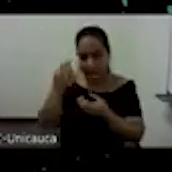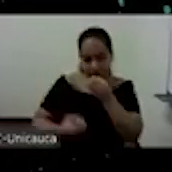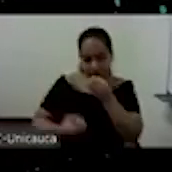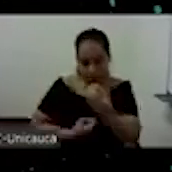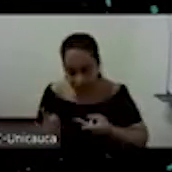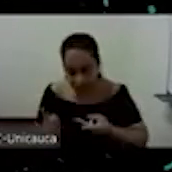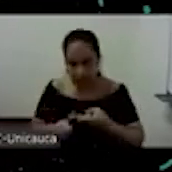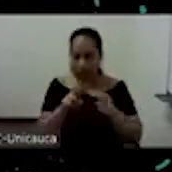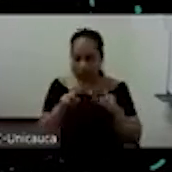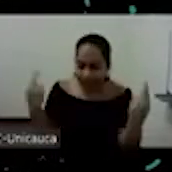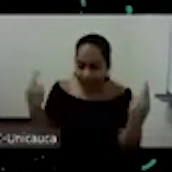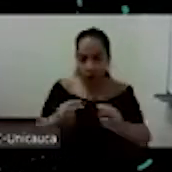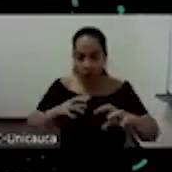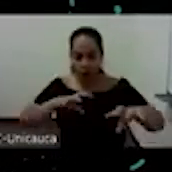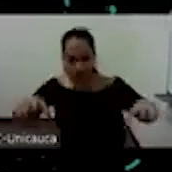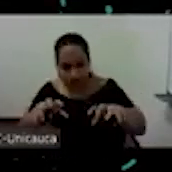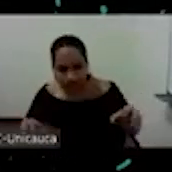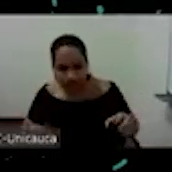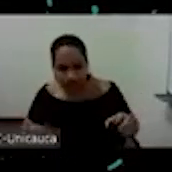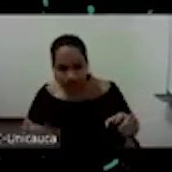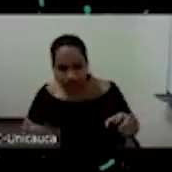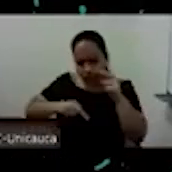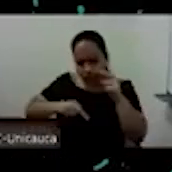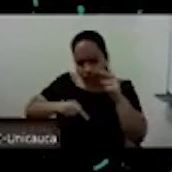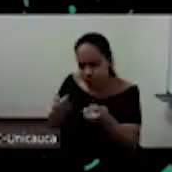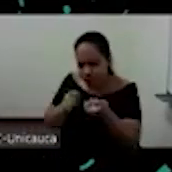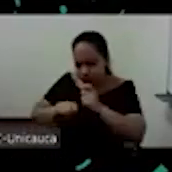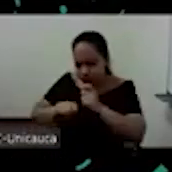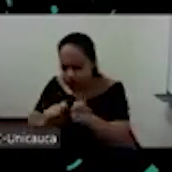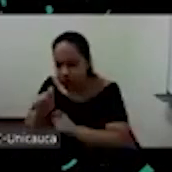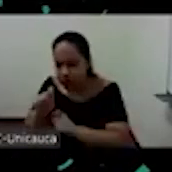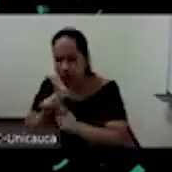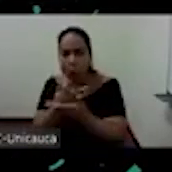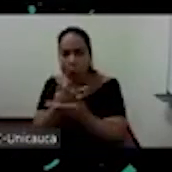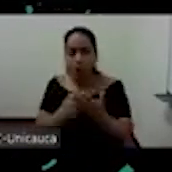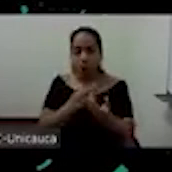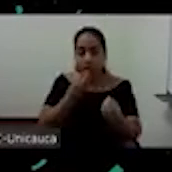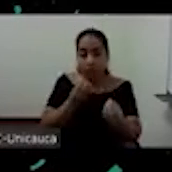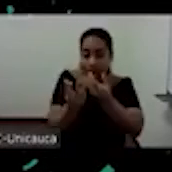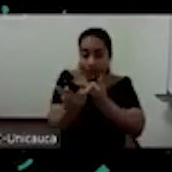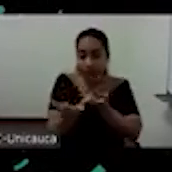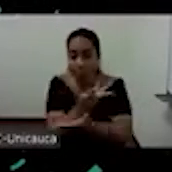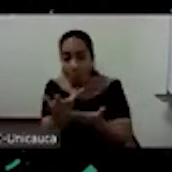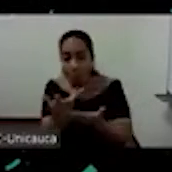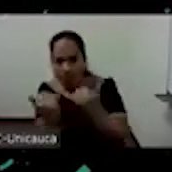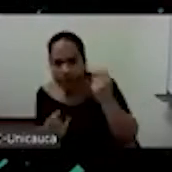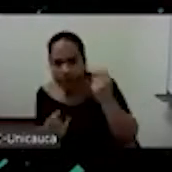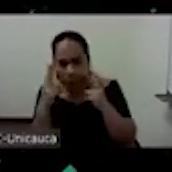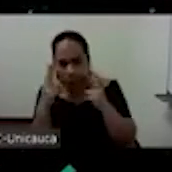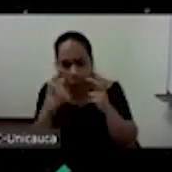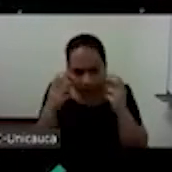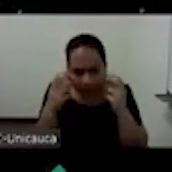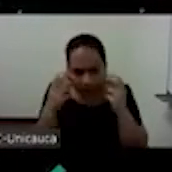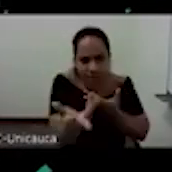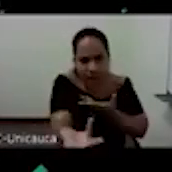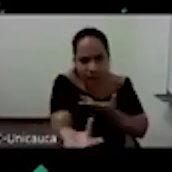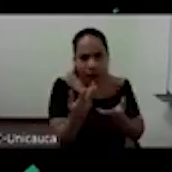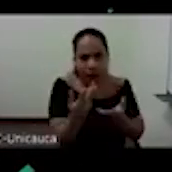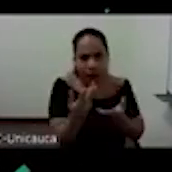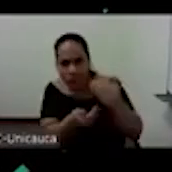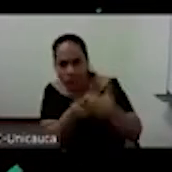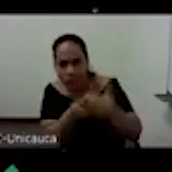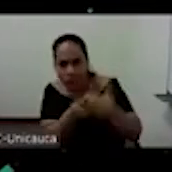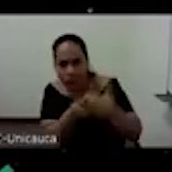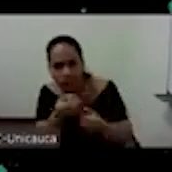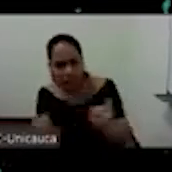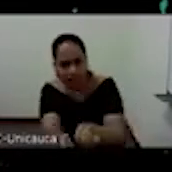reunión, movimiento, construcción, un intercambio ya sea de materias primas, de saberes, de productos, de procesos y también